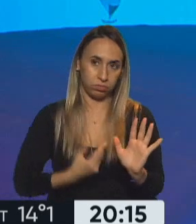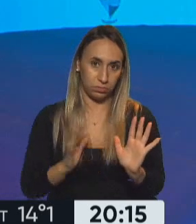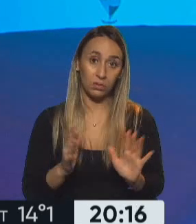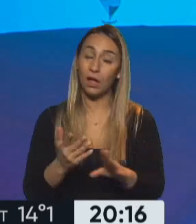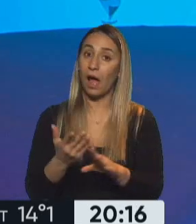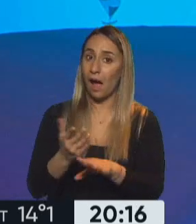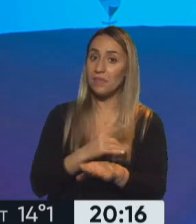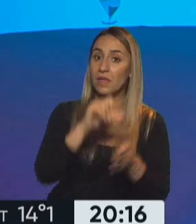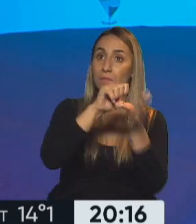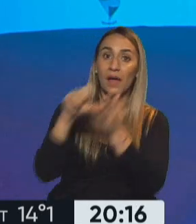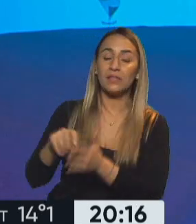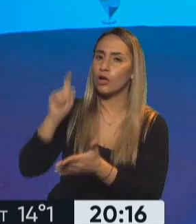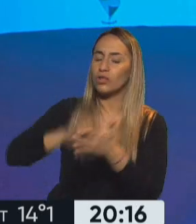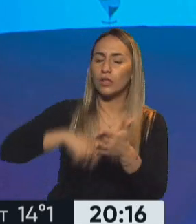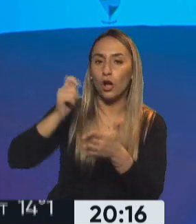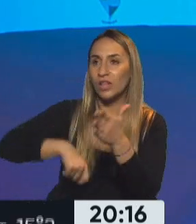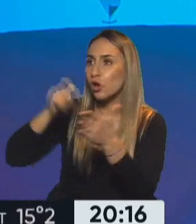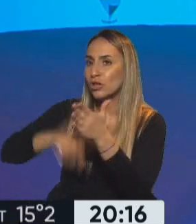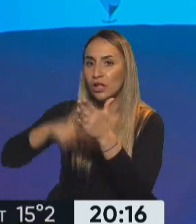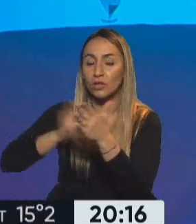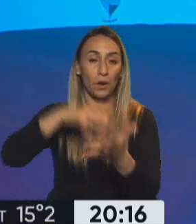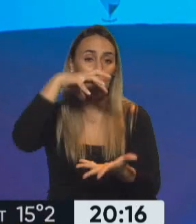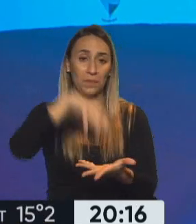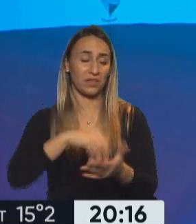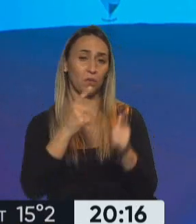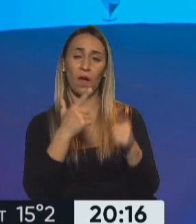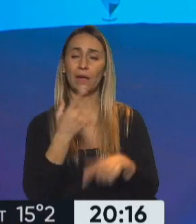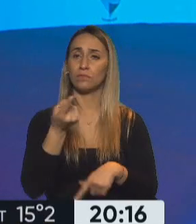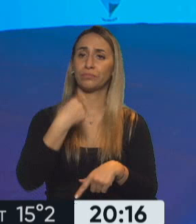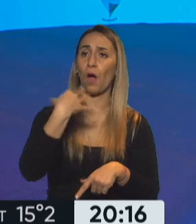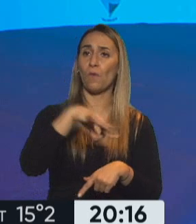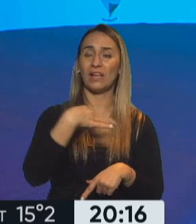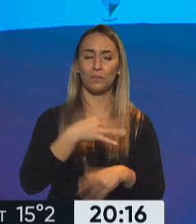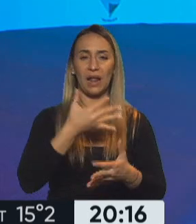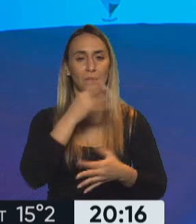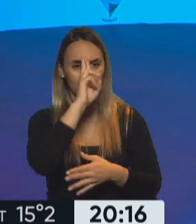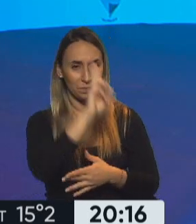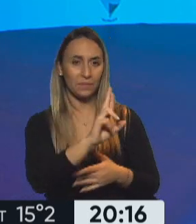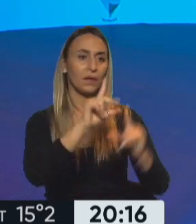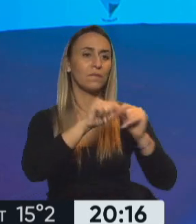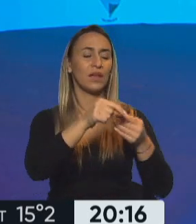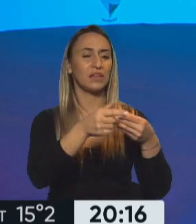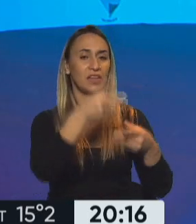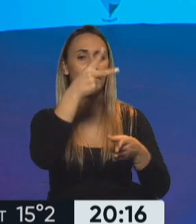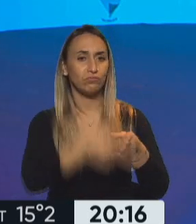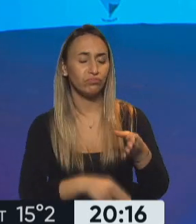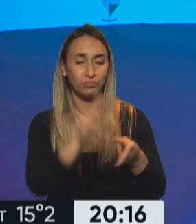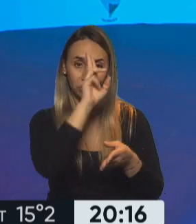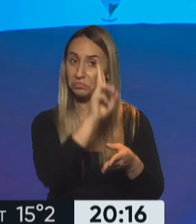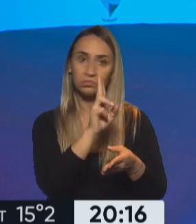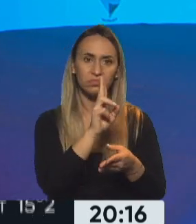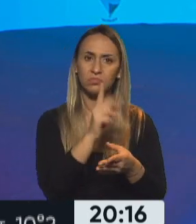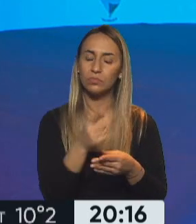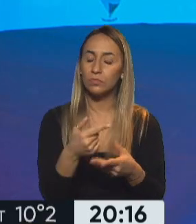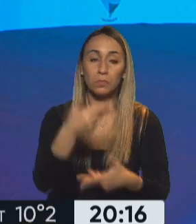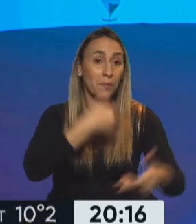y nada obligaba a estas empresas a cumplir en tiempo y forma. Sí, 780 millones de